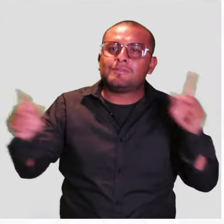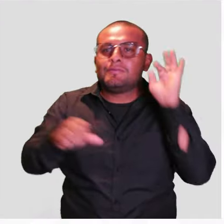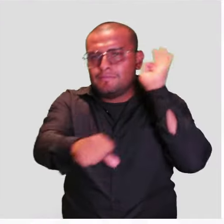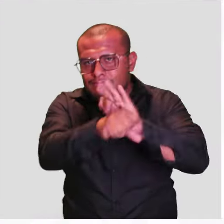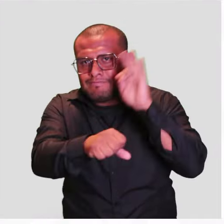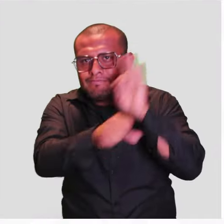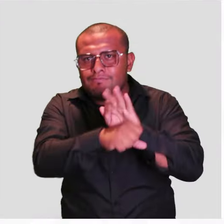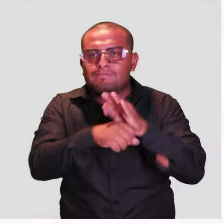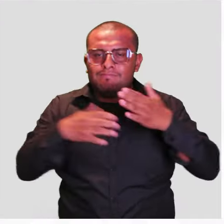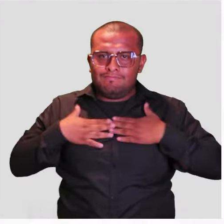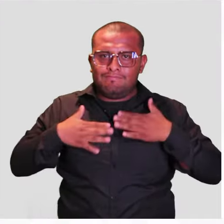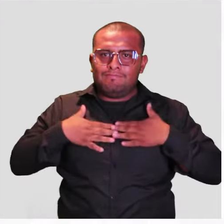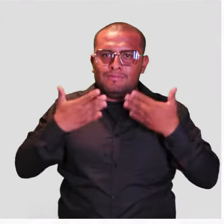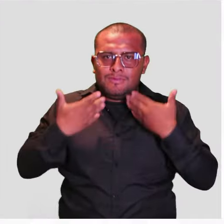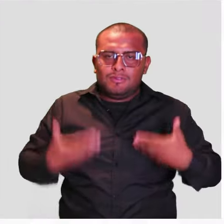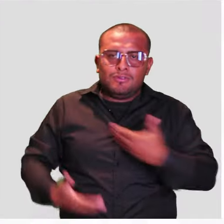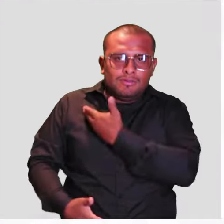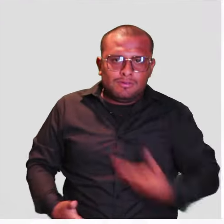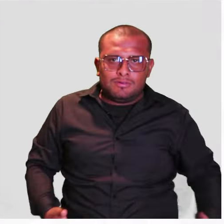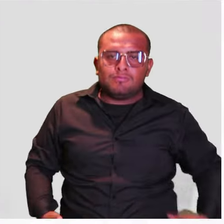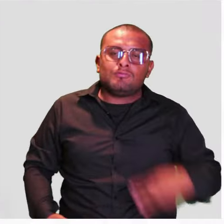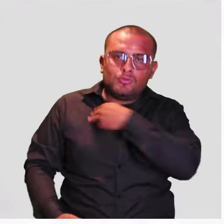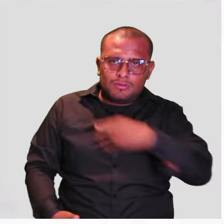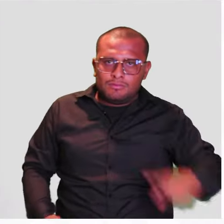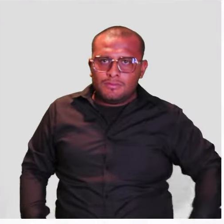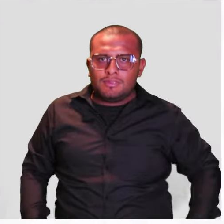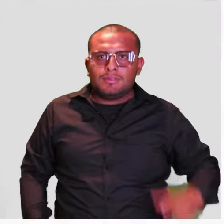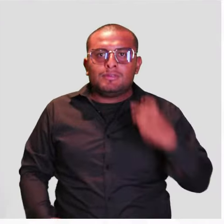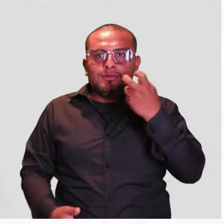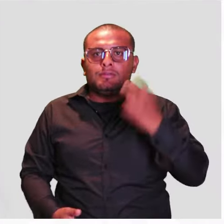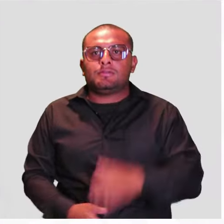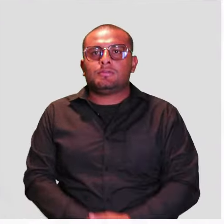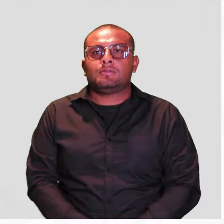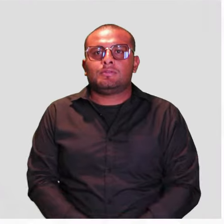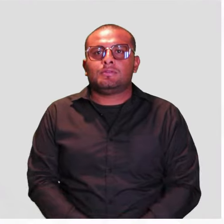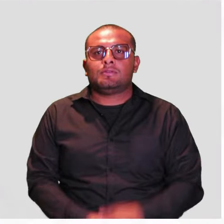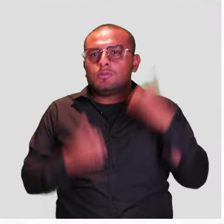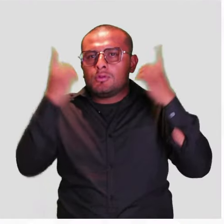Juan Roque como presidente municipal. De eso no queda la duda.